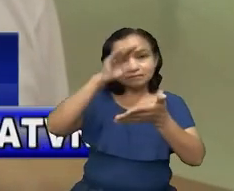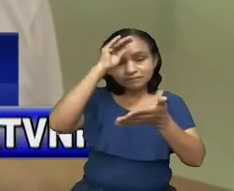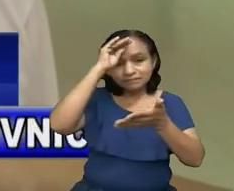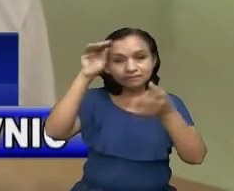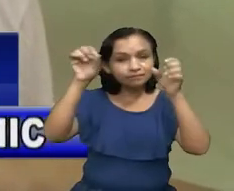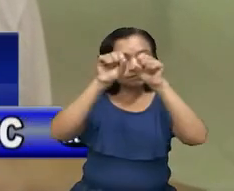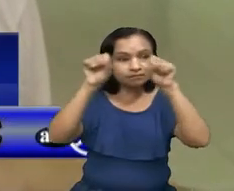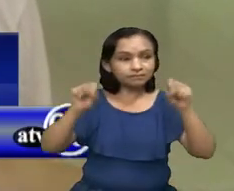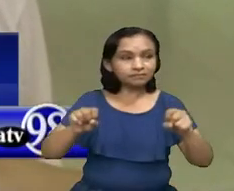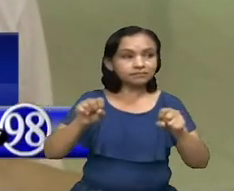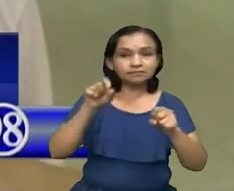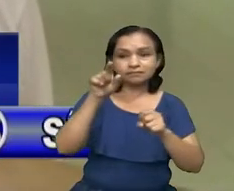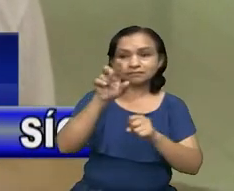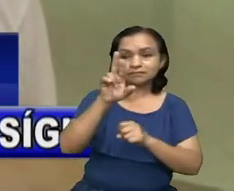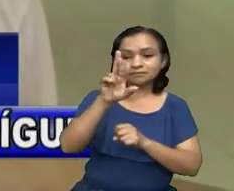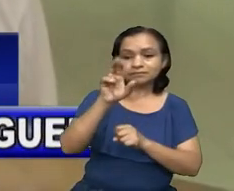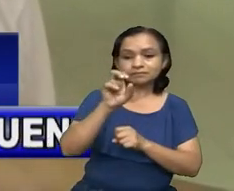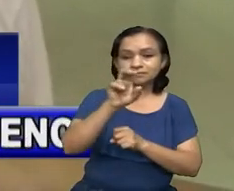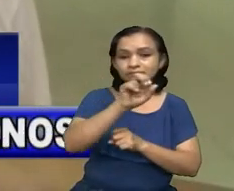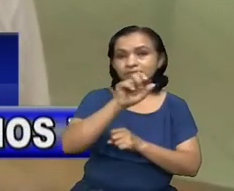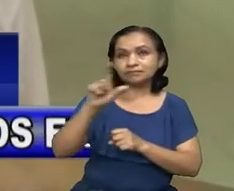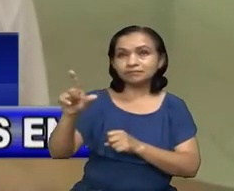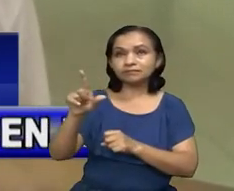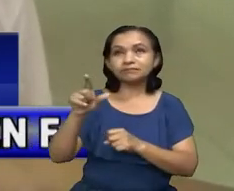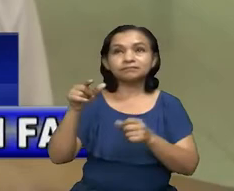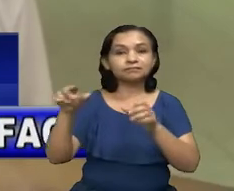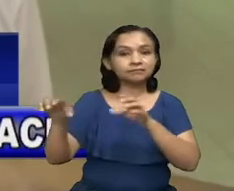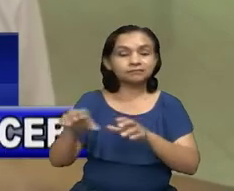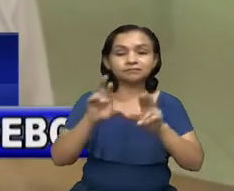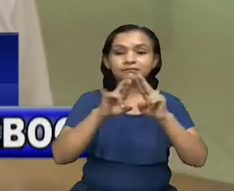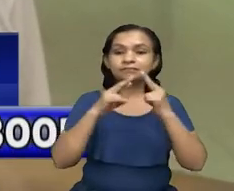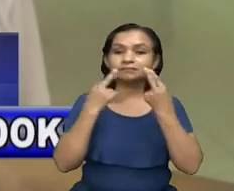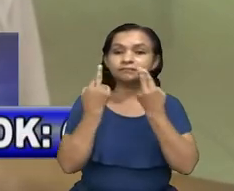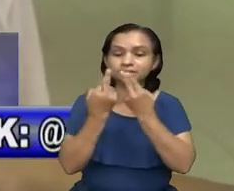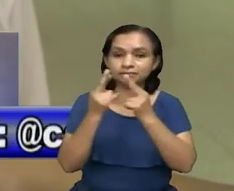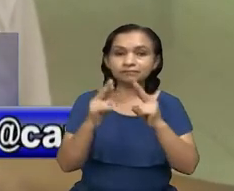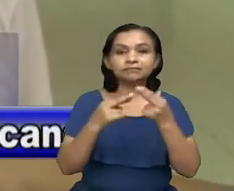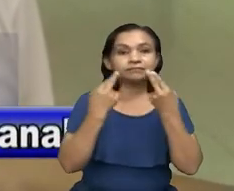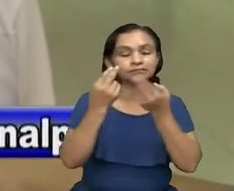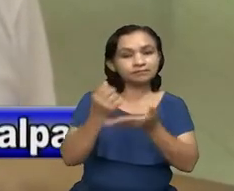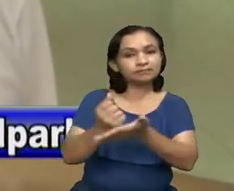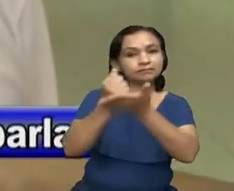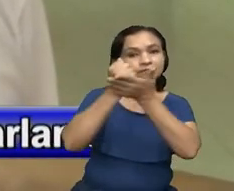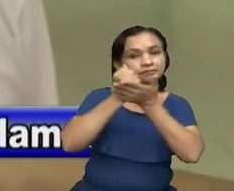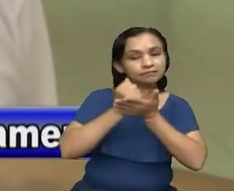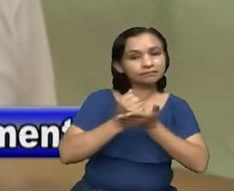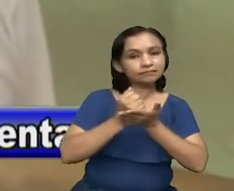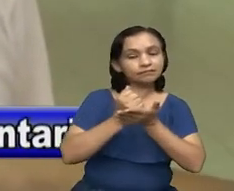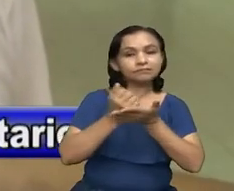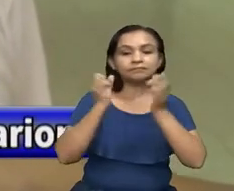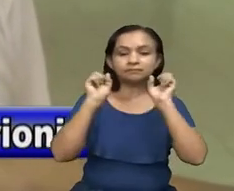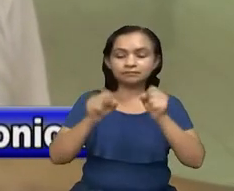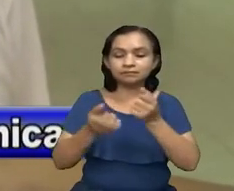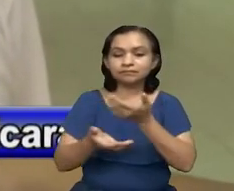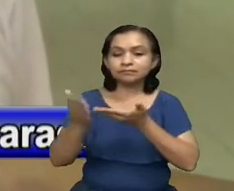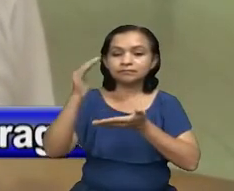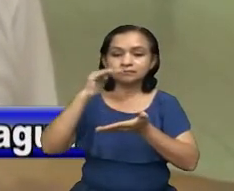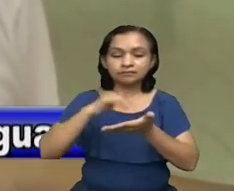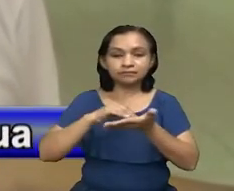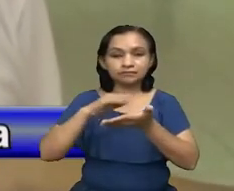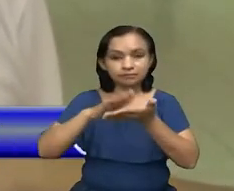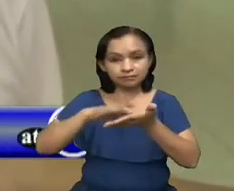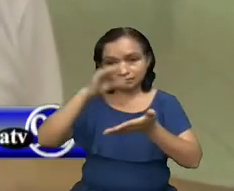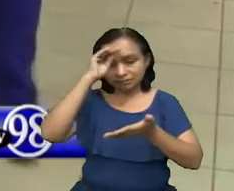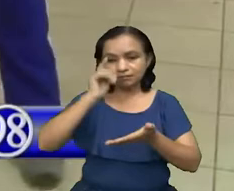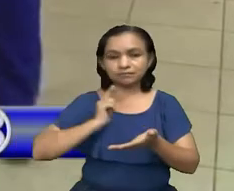está impartiendo el maestro Ronald de danza, ¿verdad? Ya llevamos con esto varios encuentros, los cuales nos han servido para retroalimentar los conocimientos que